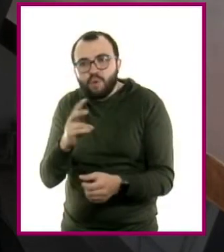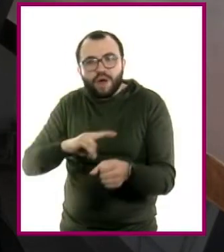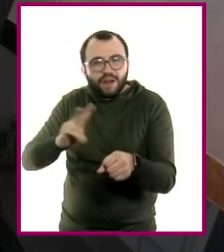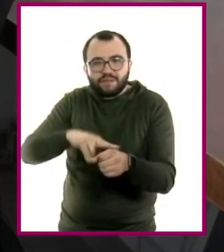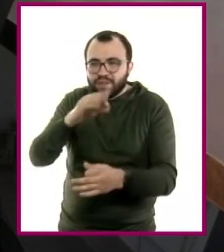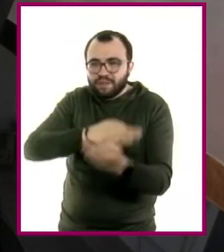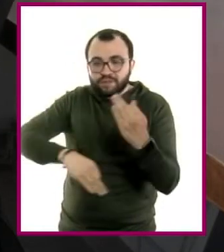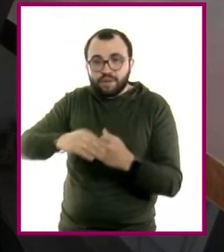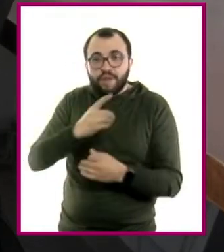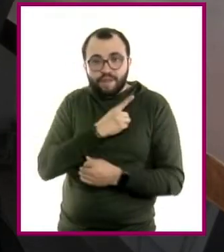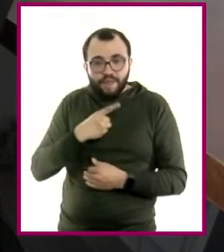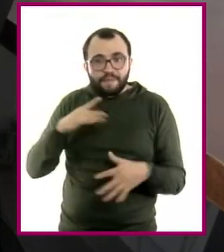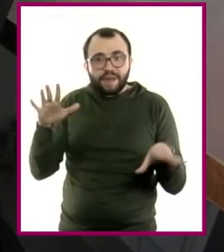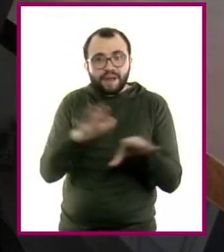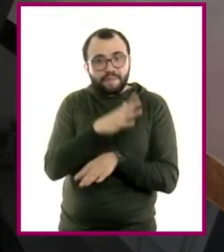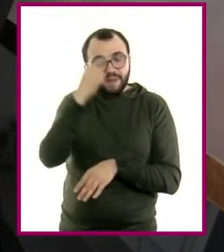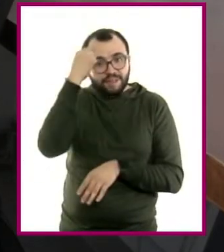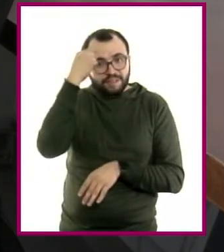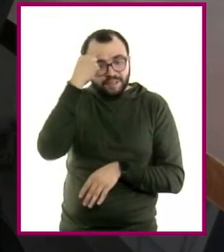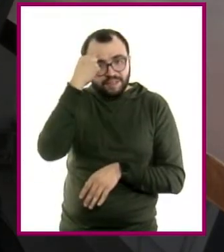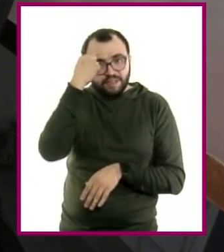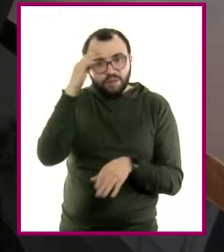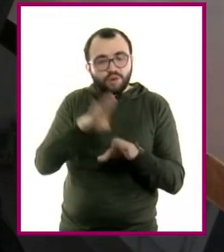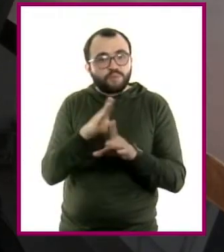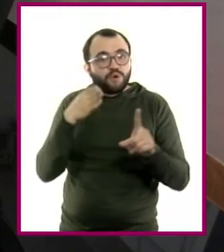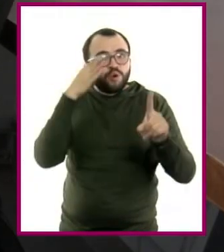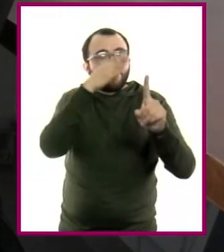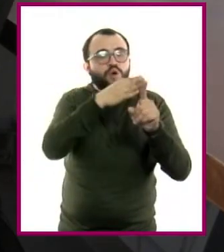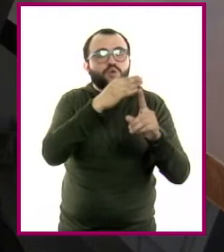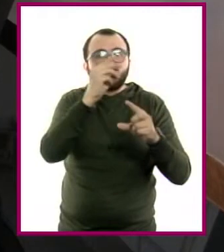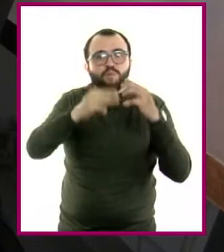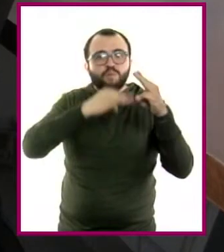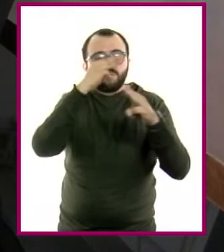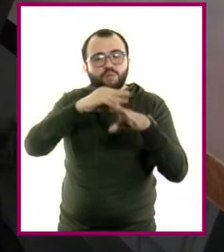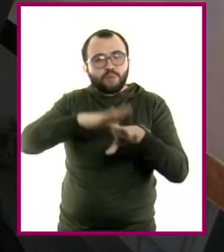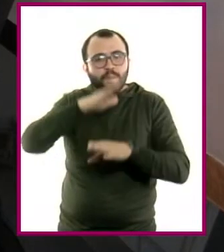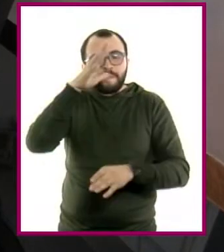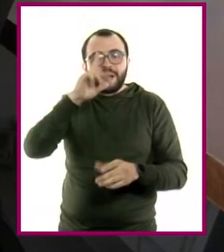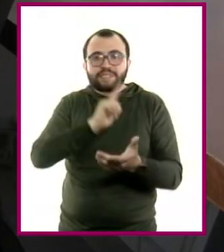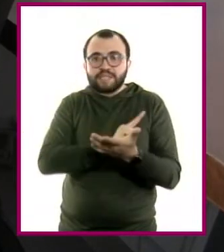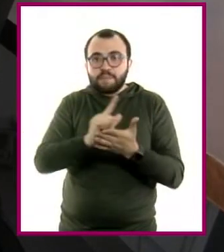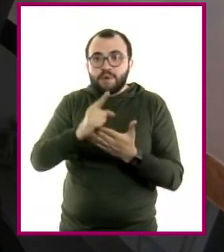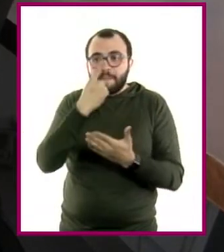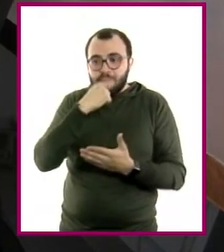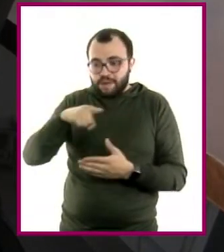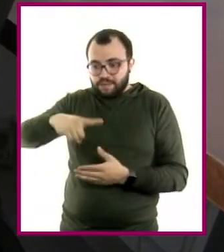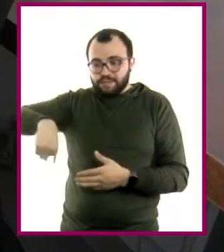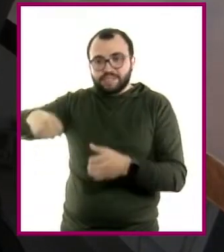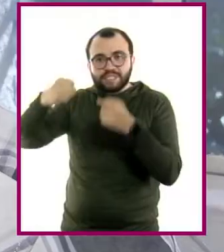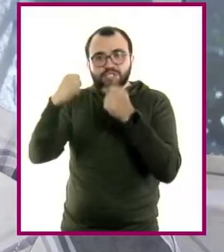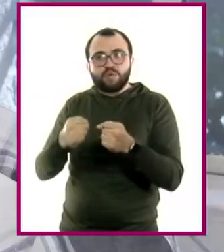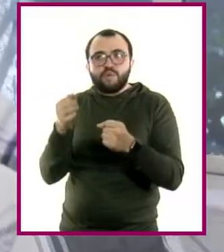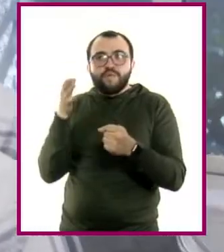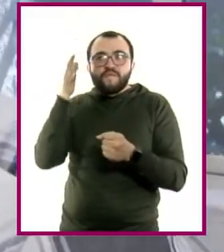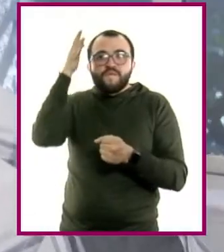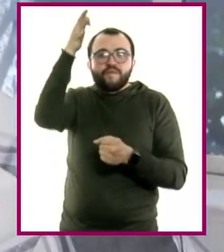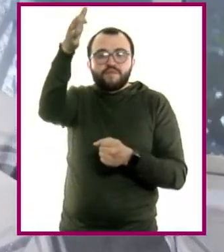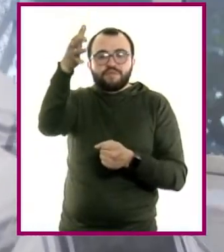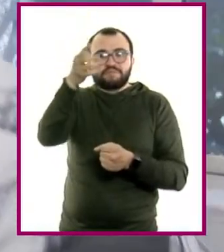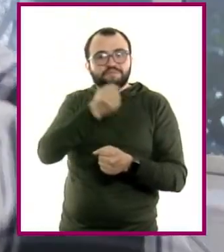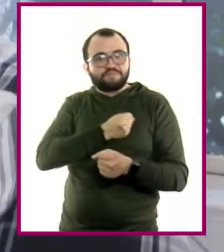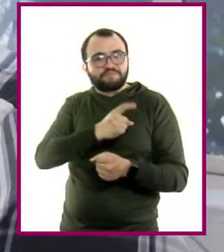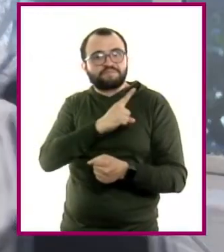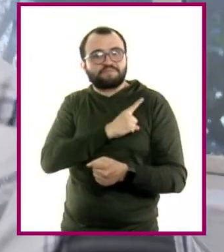la forma de pensar y dirigirse hacia un mundo más limpio para asegurar un futuro próspero.